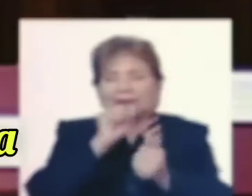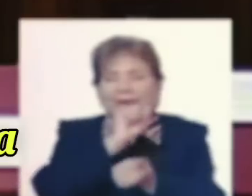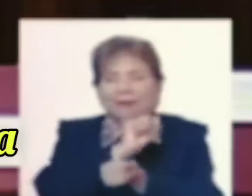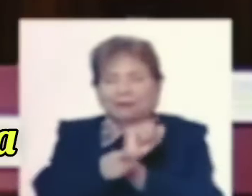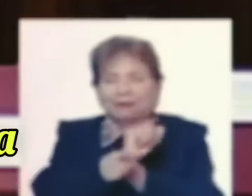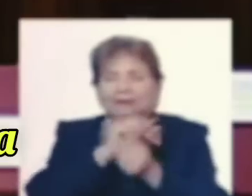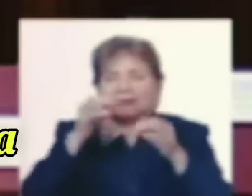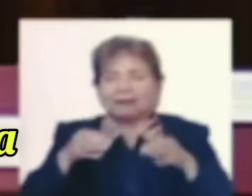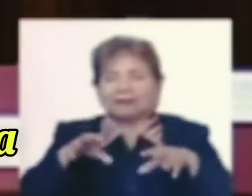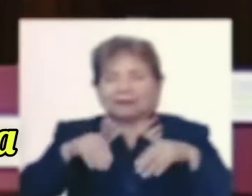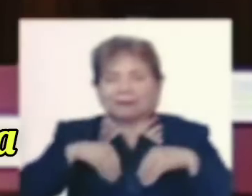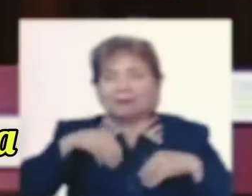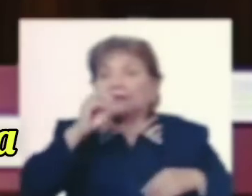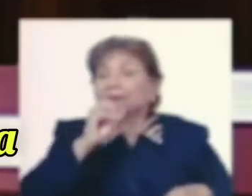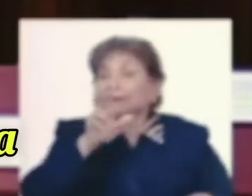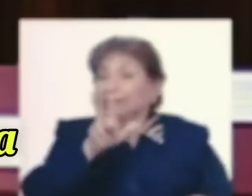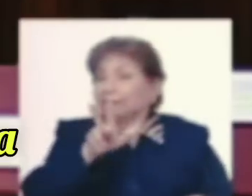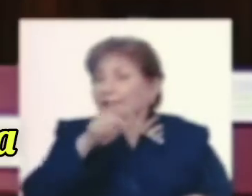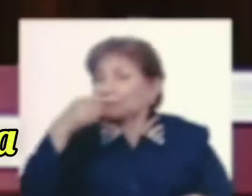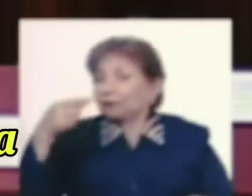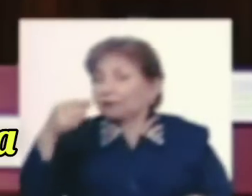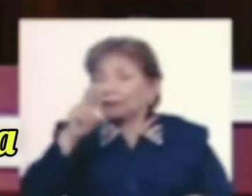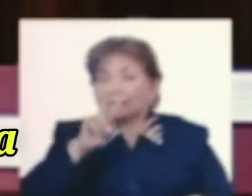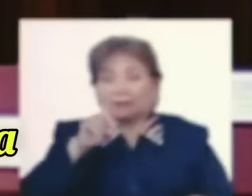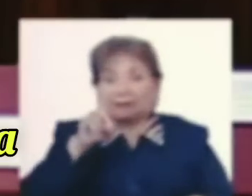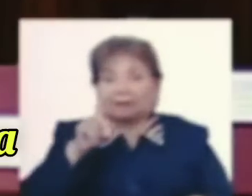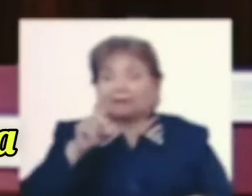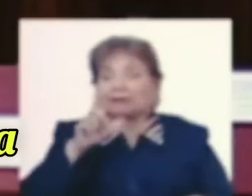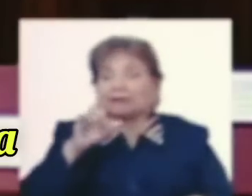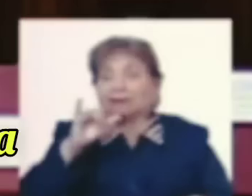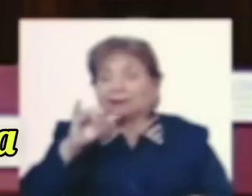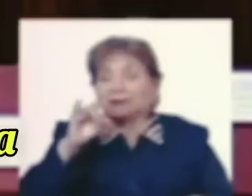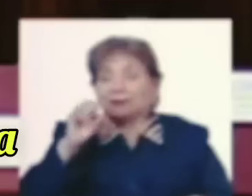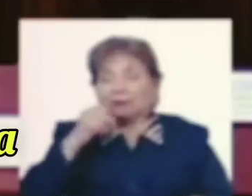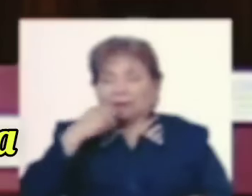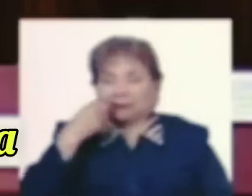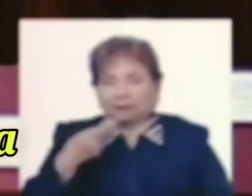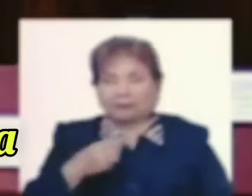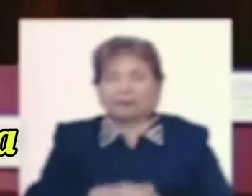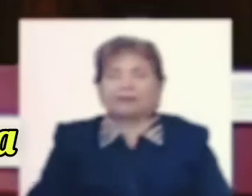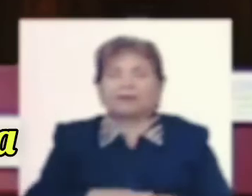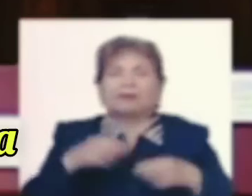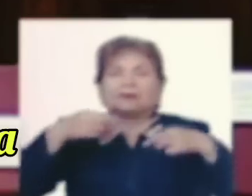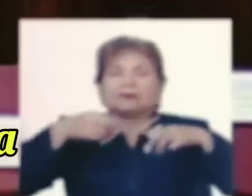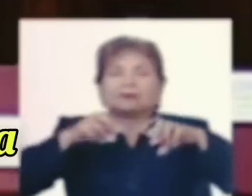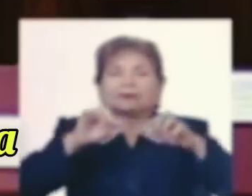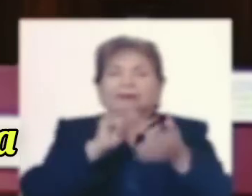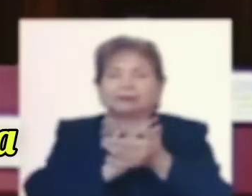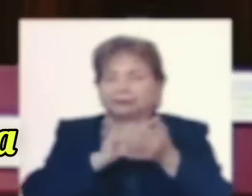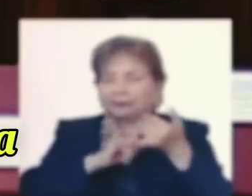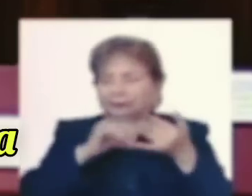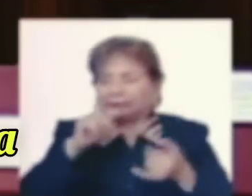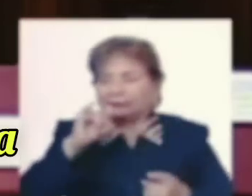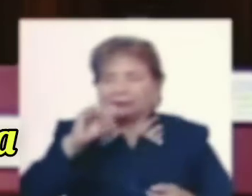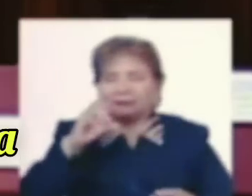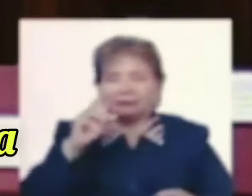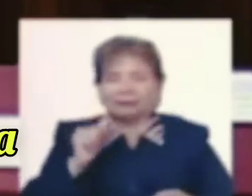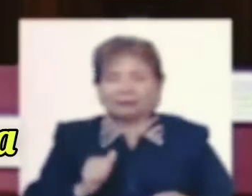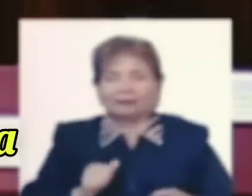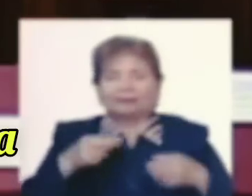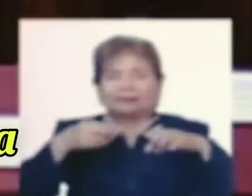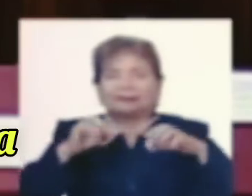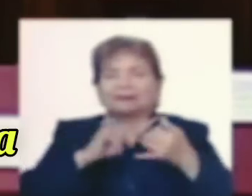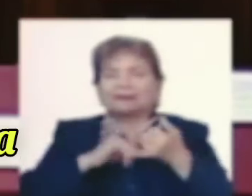Penal que aprueba el Decreto Supremo 03-2021, JUS, refiere a lo siguiente, permiso de salida.